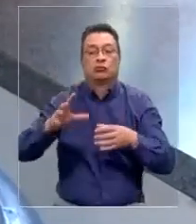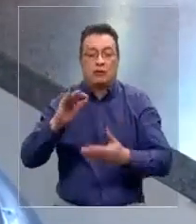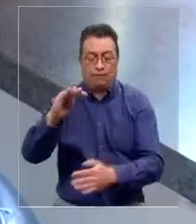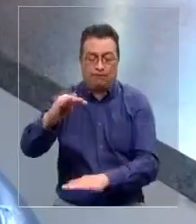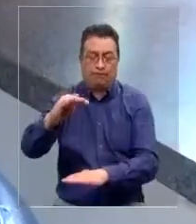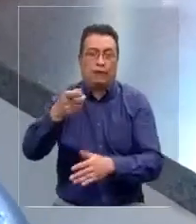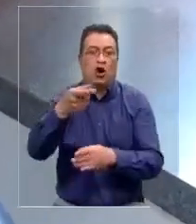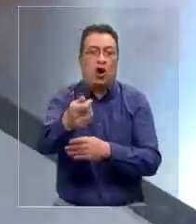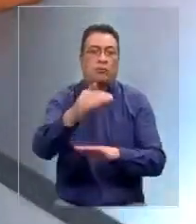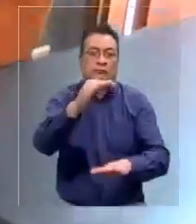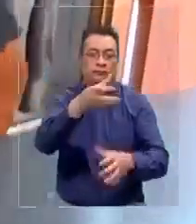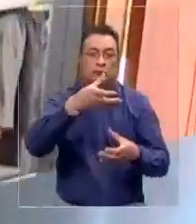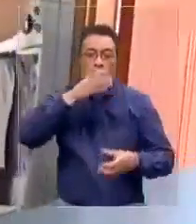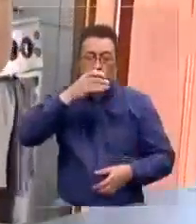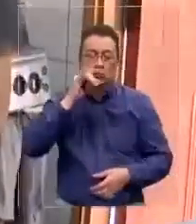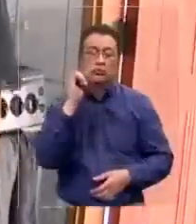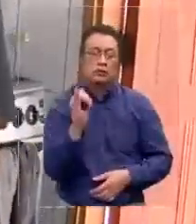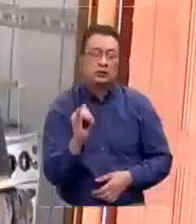de bidón.